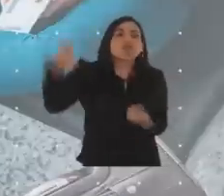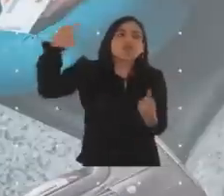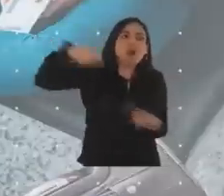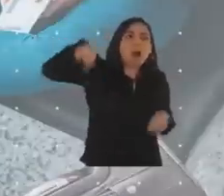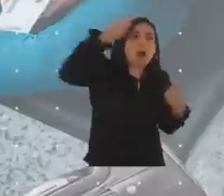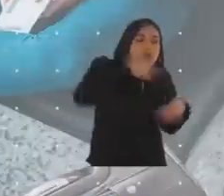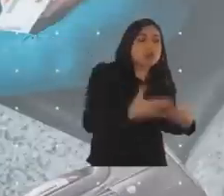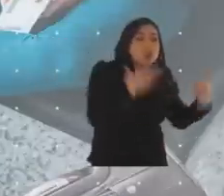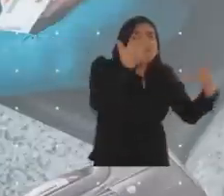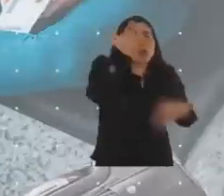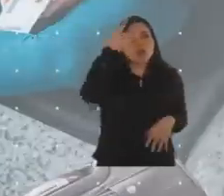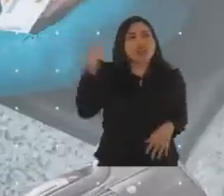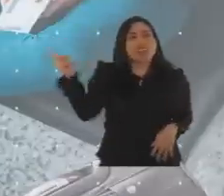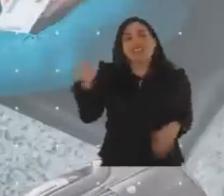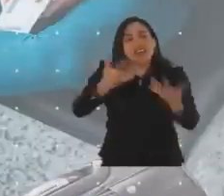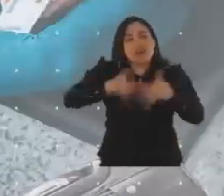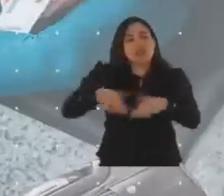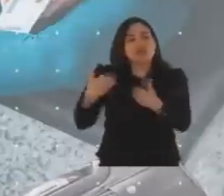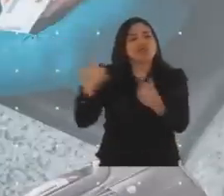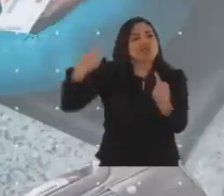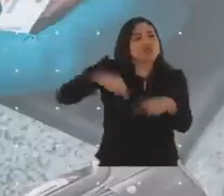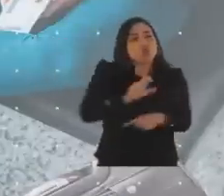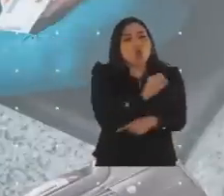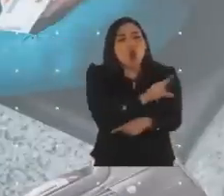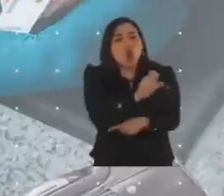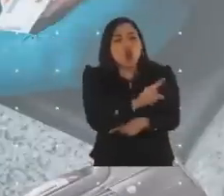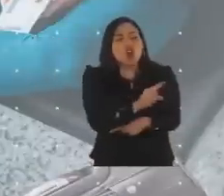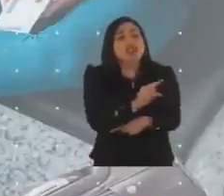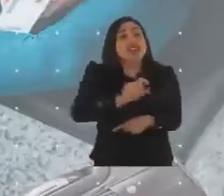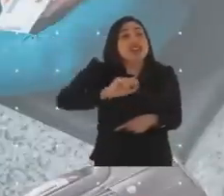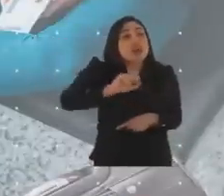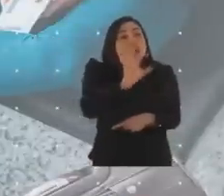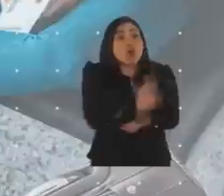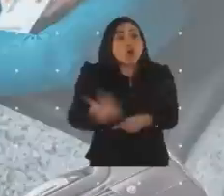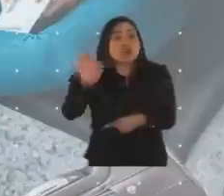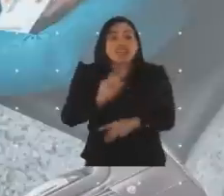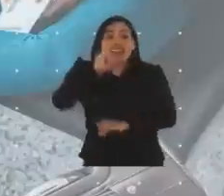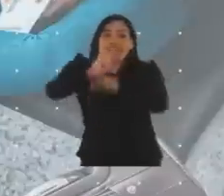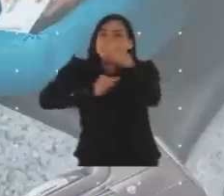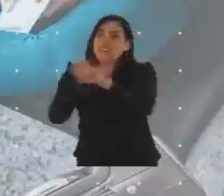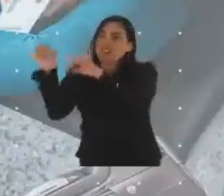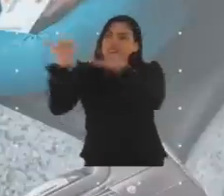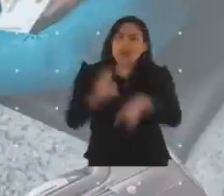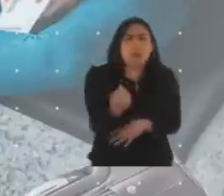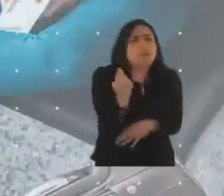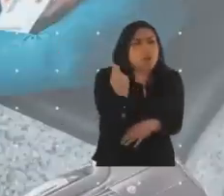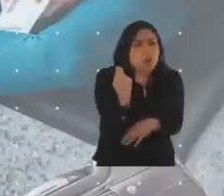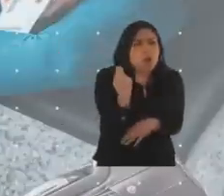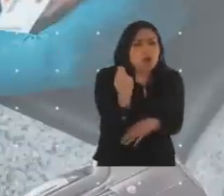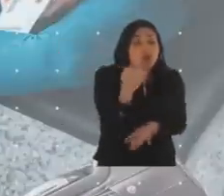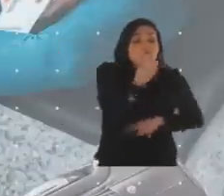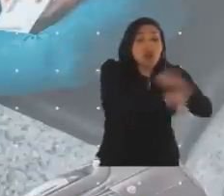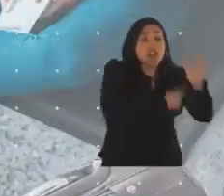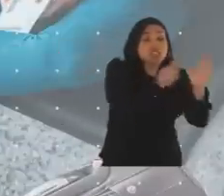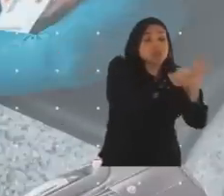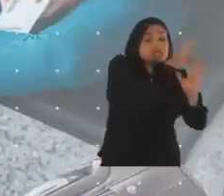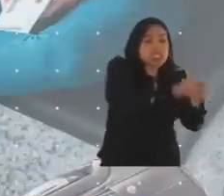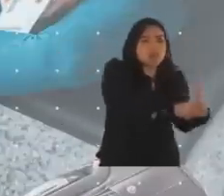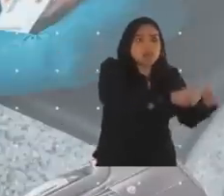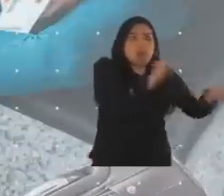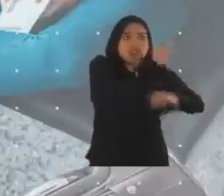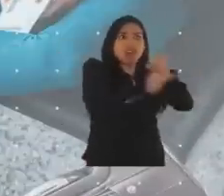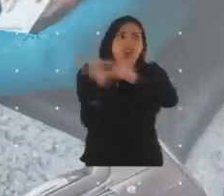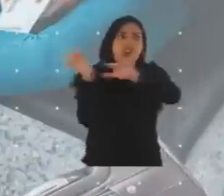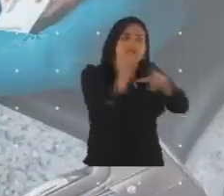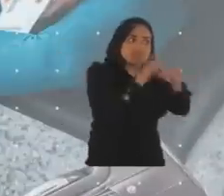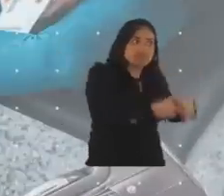lo que dice Cotelco es que hubo 11% menos turistas extranjeros comparado con el año 2019, es decir, el año